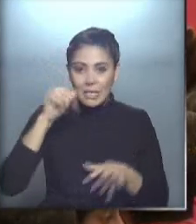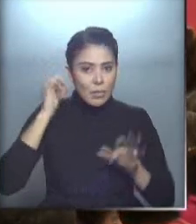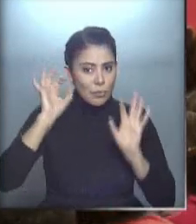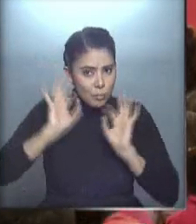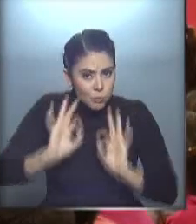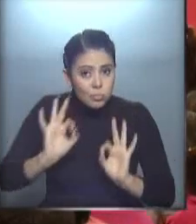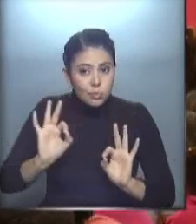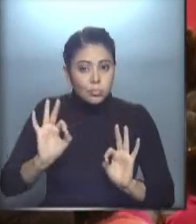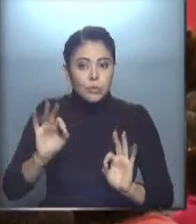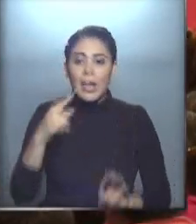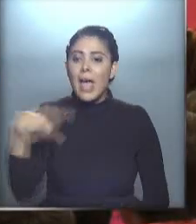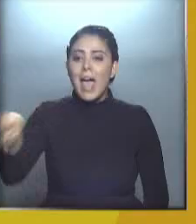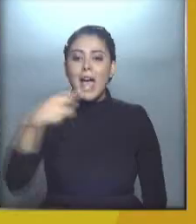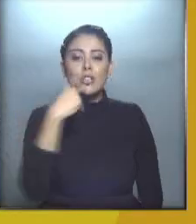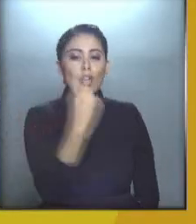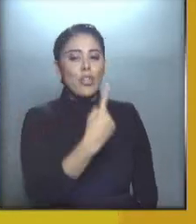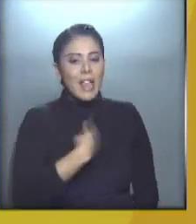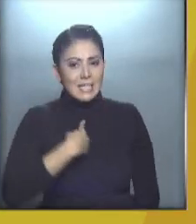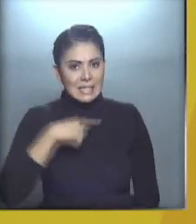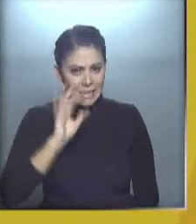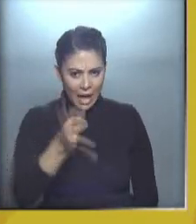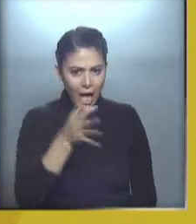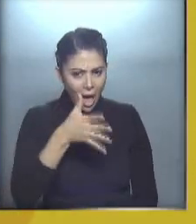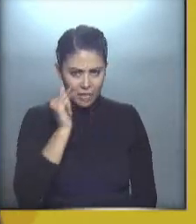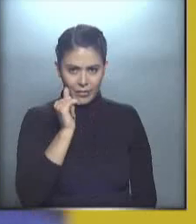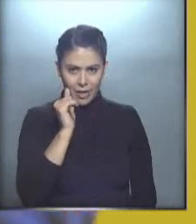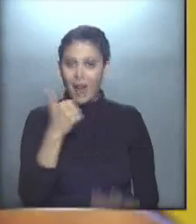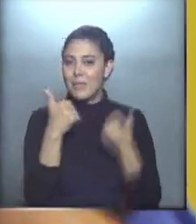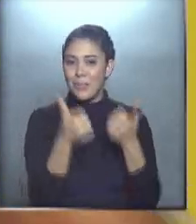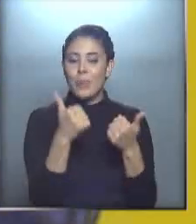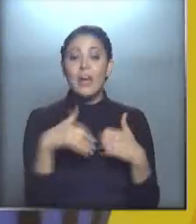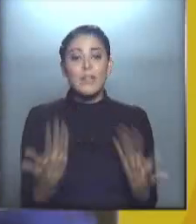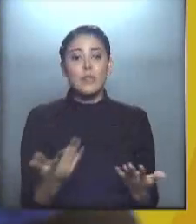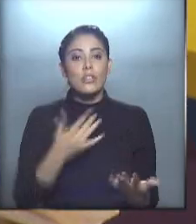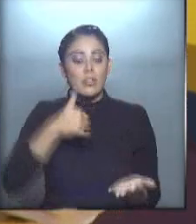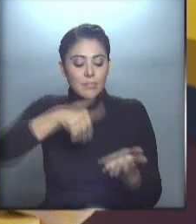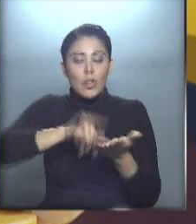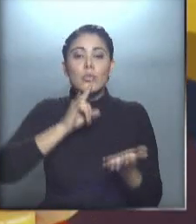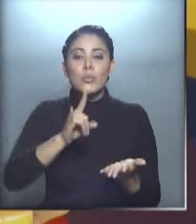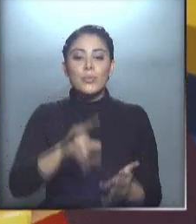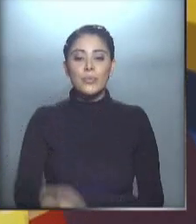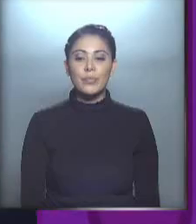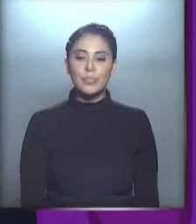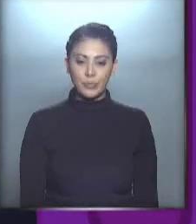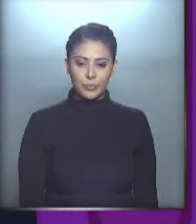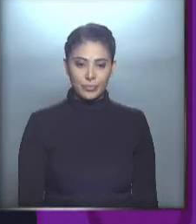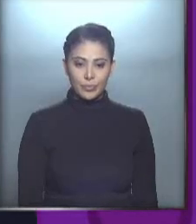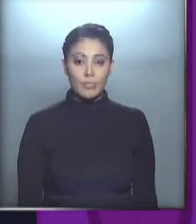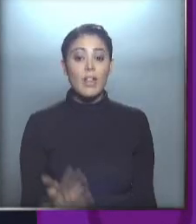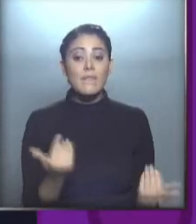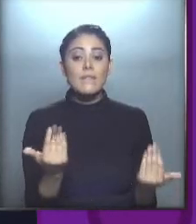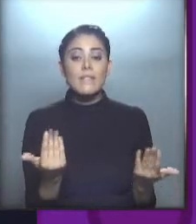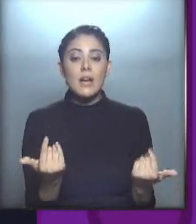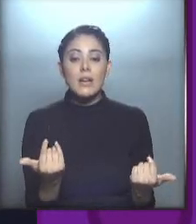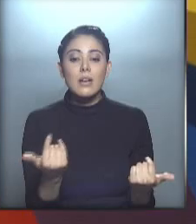al Muejeje y me están diciendo que van a adivinar, ¿no es cierto? Así que aprieta el botón. A ver, a ver,